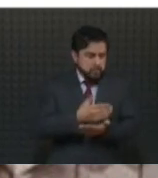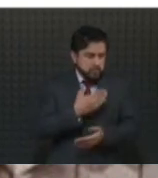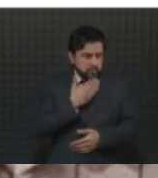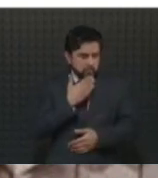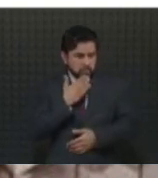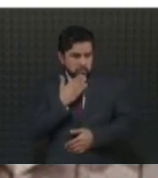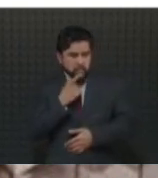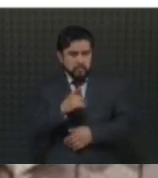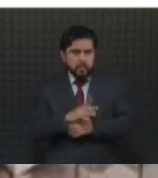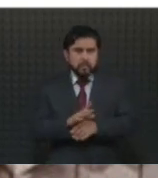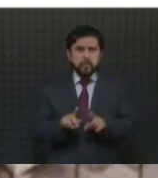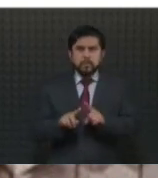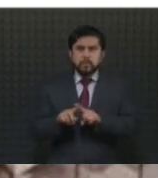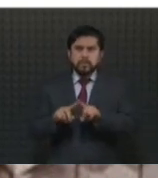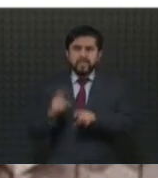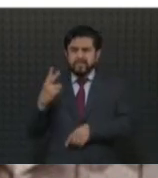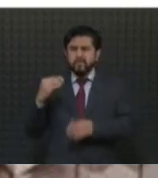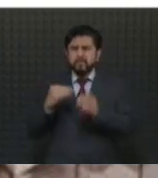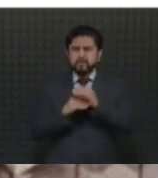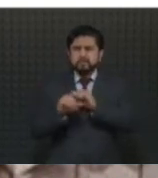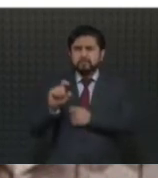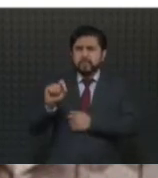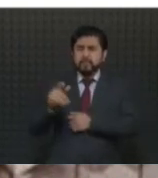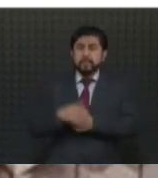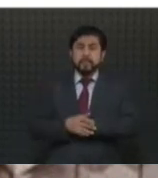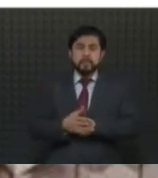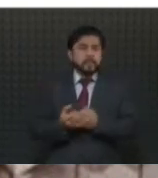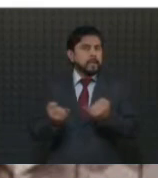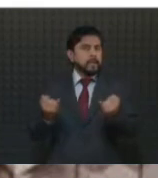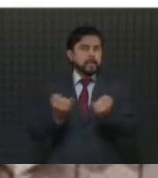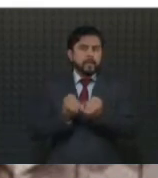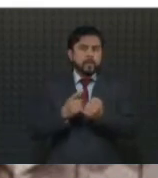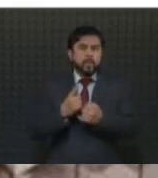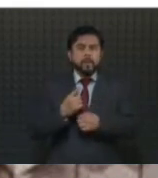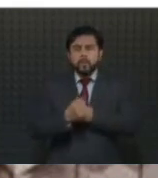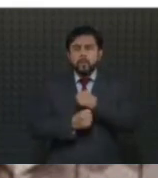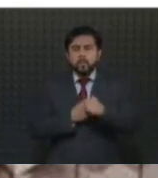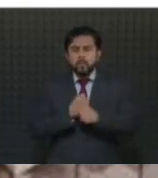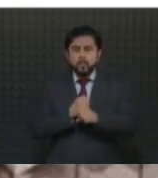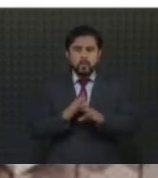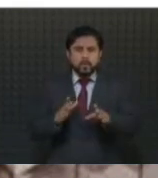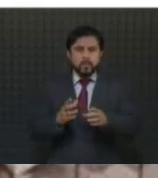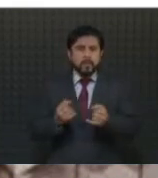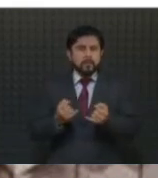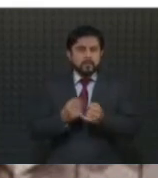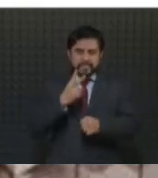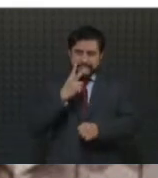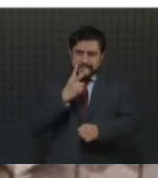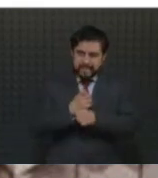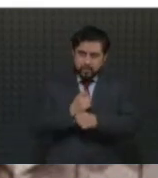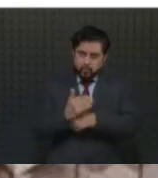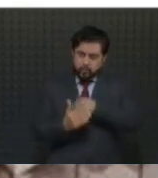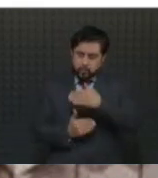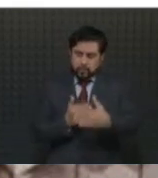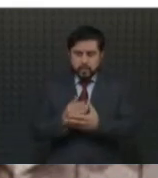Architecture Masterpiece de 2020, y este año pues estará inscribiendo a la segunda etapa.